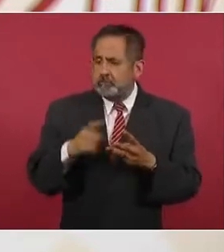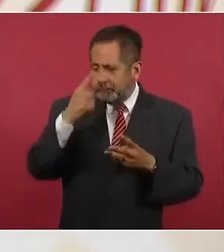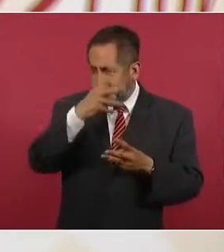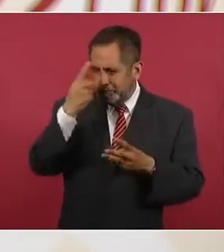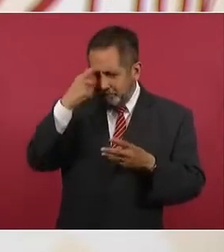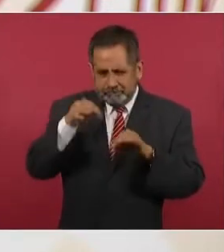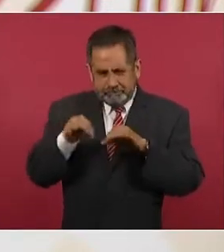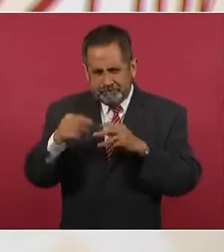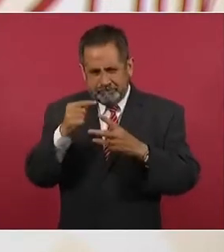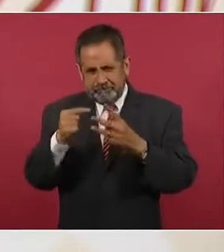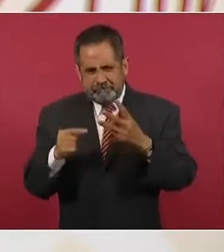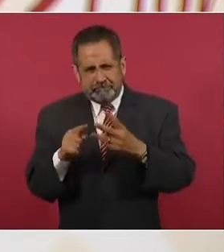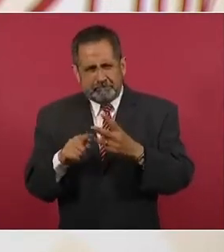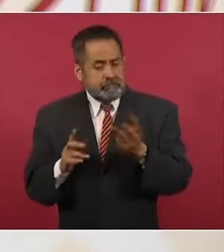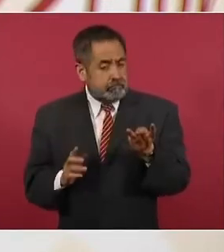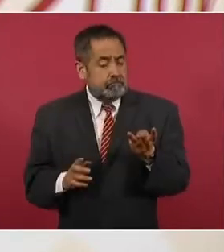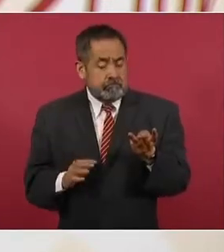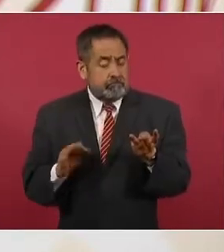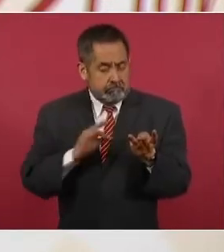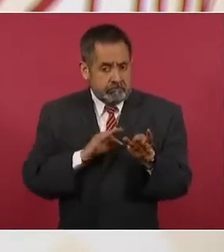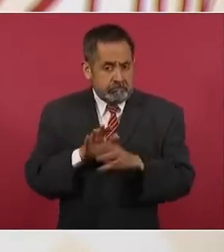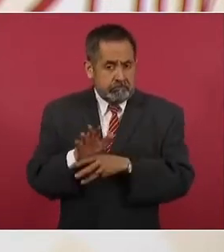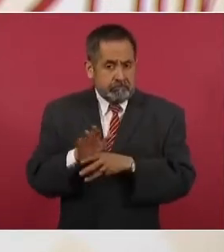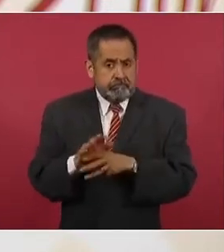trabajo. Hay visas de trabajo